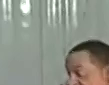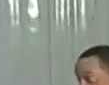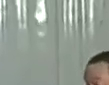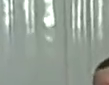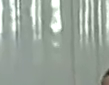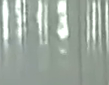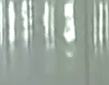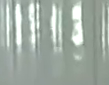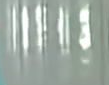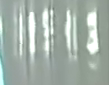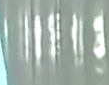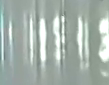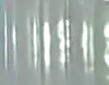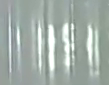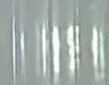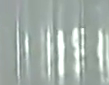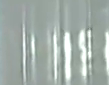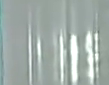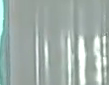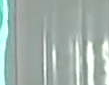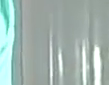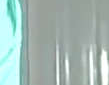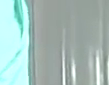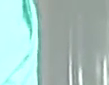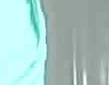amor y brindaba